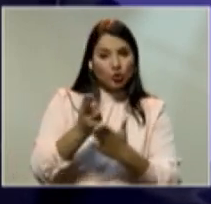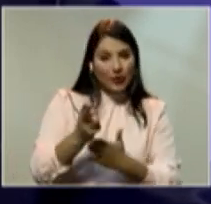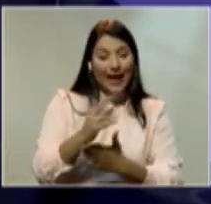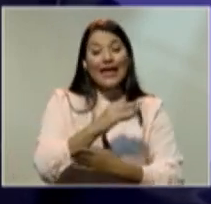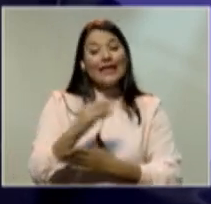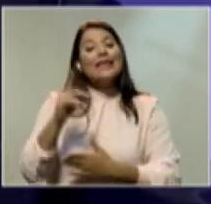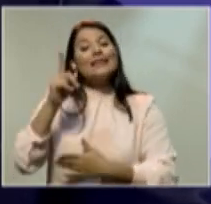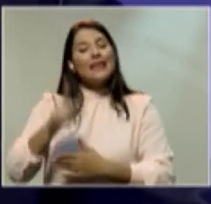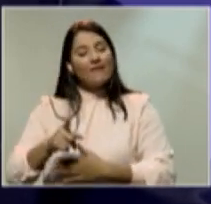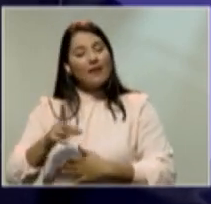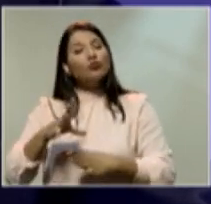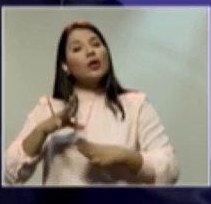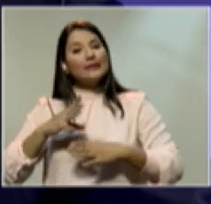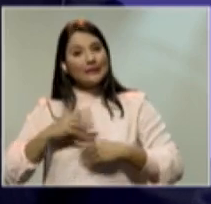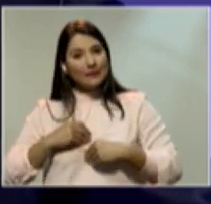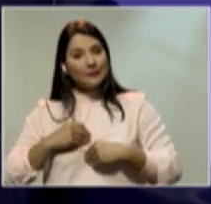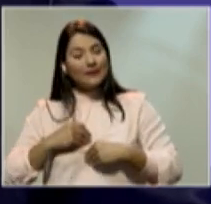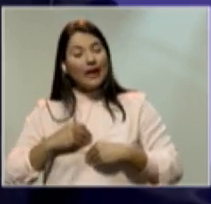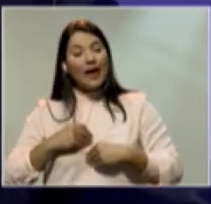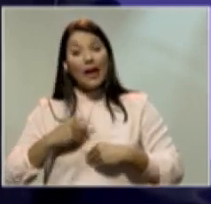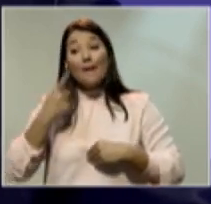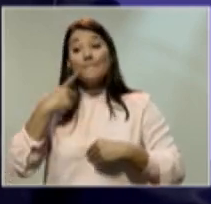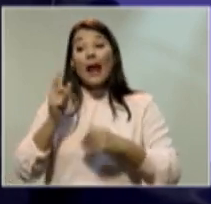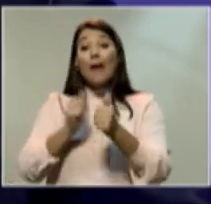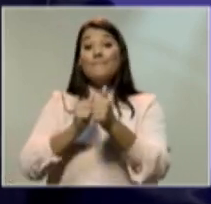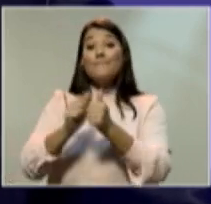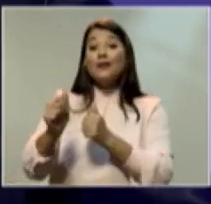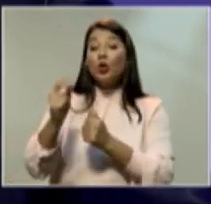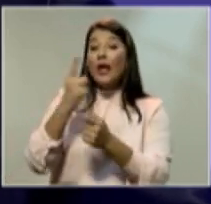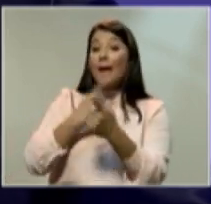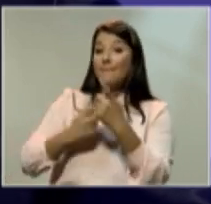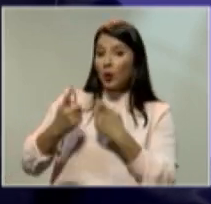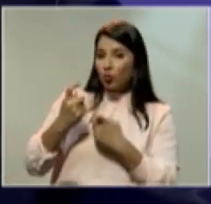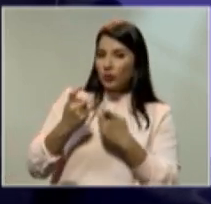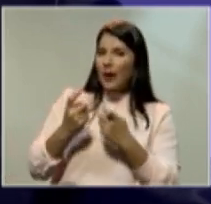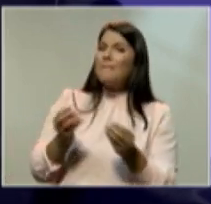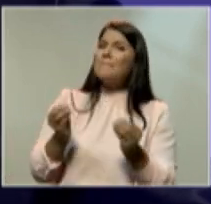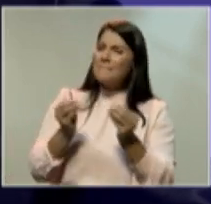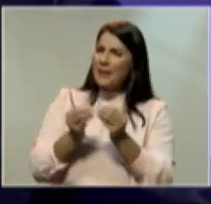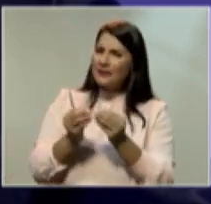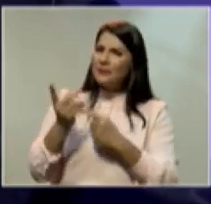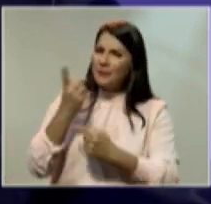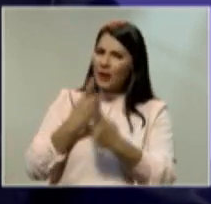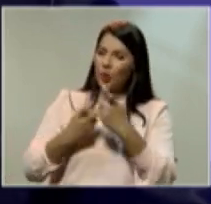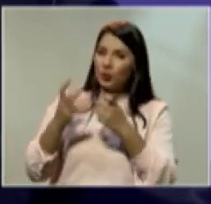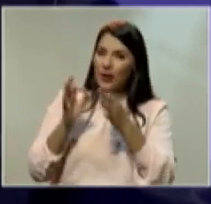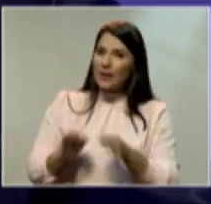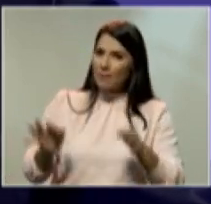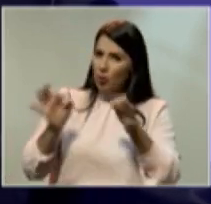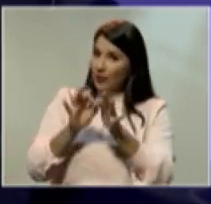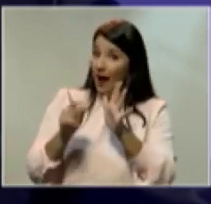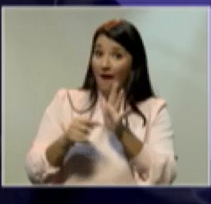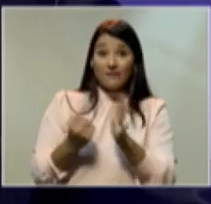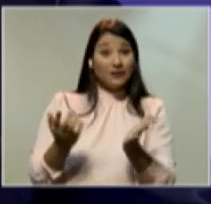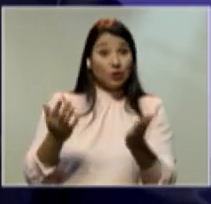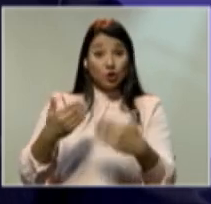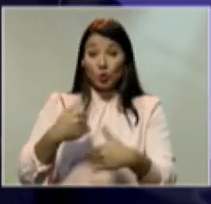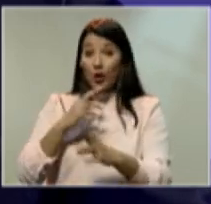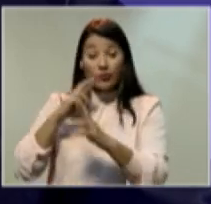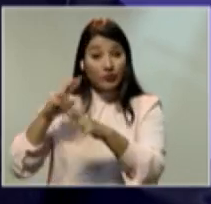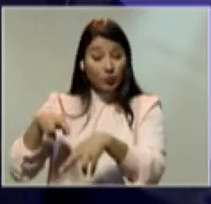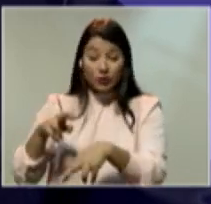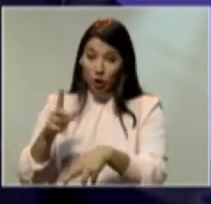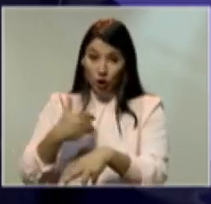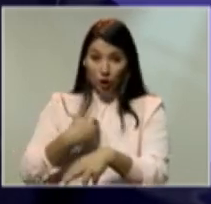la mayoría de las preguntas, sobre todo para las preguntas importantes, no tenemos respuestas. Y